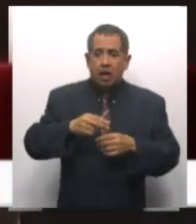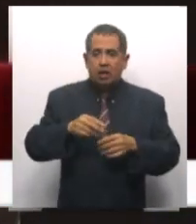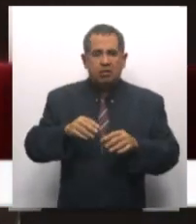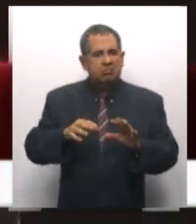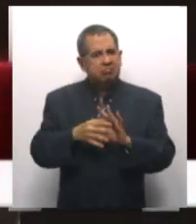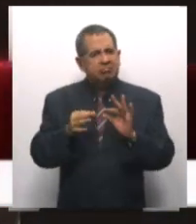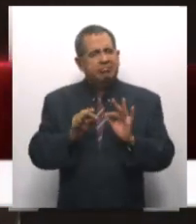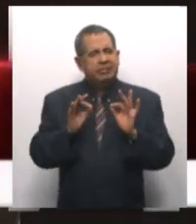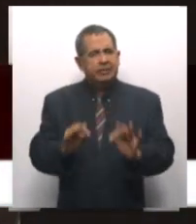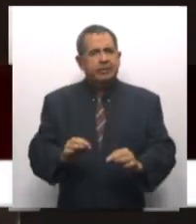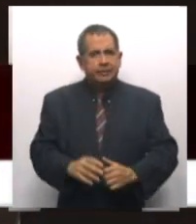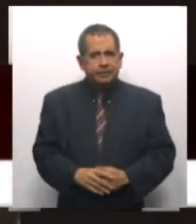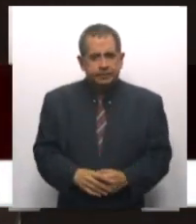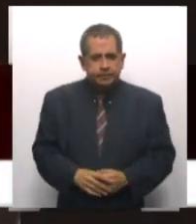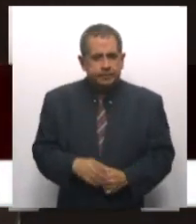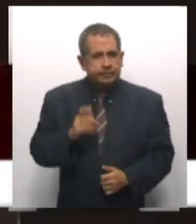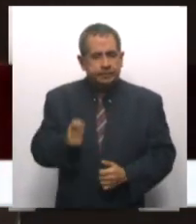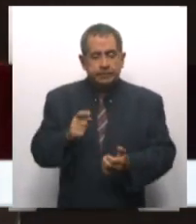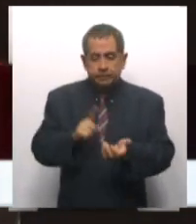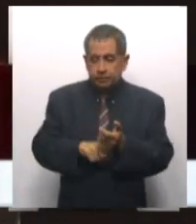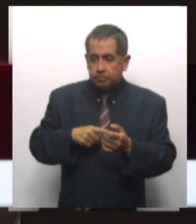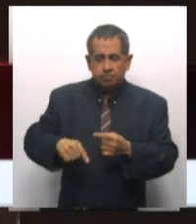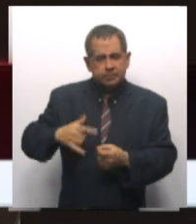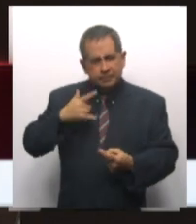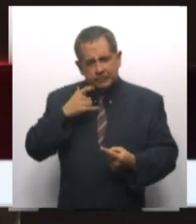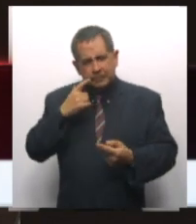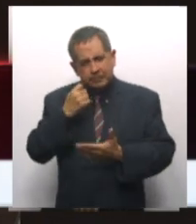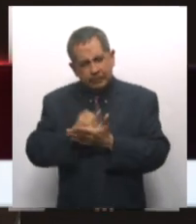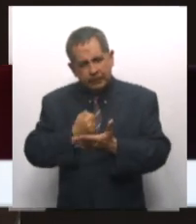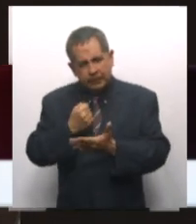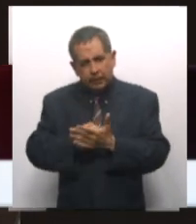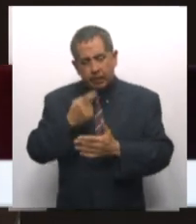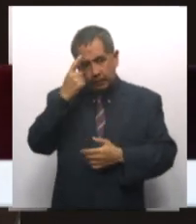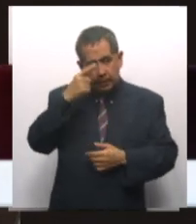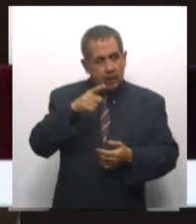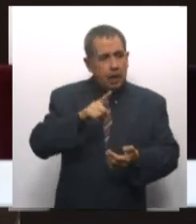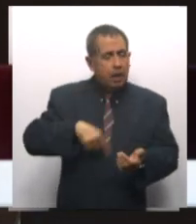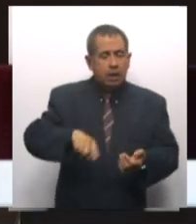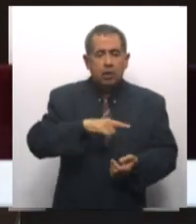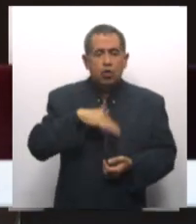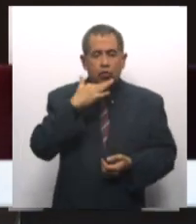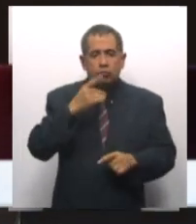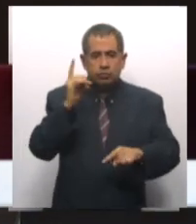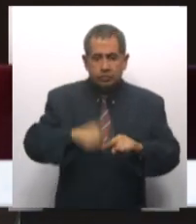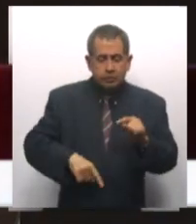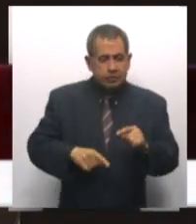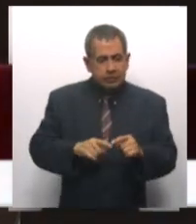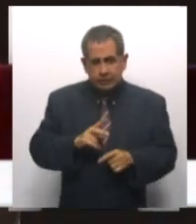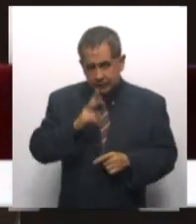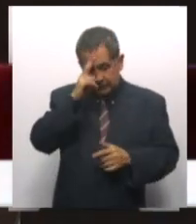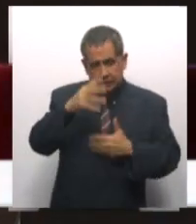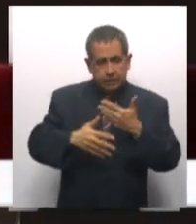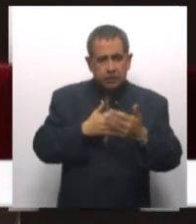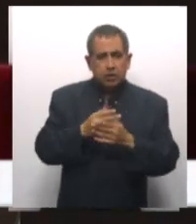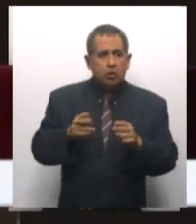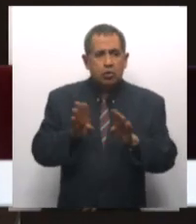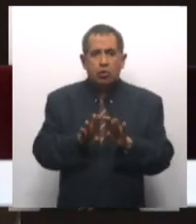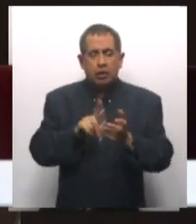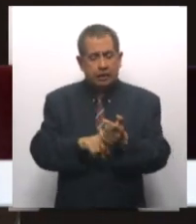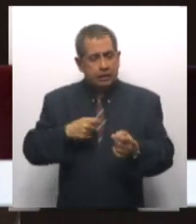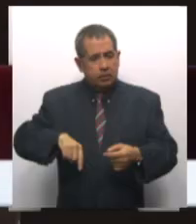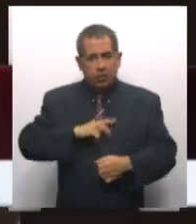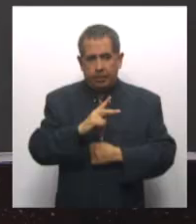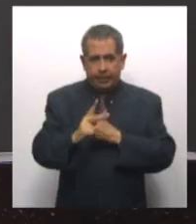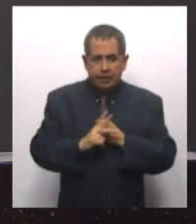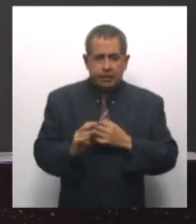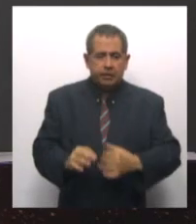proceso. Forma parte de la lucha contra la corrupción y la violencia que azota a nuestro